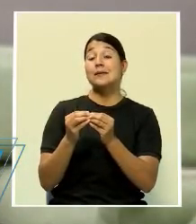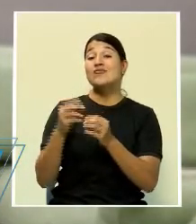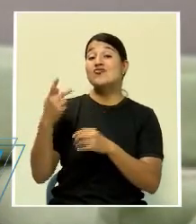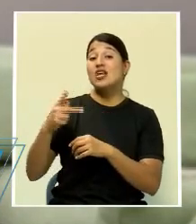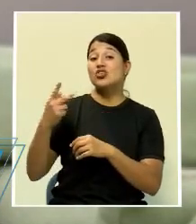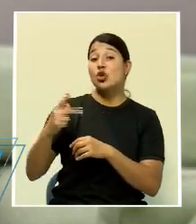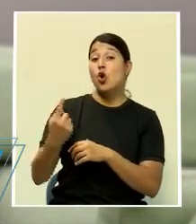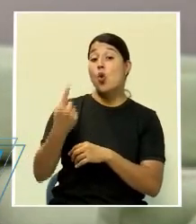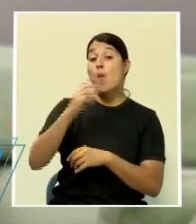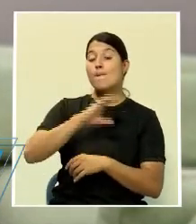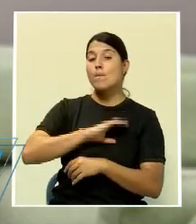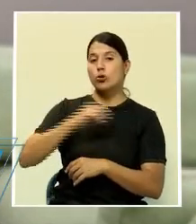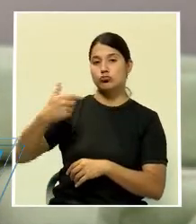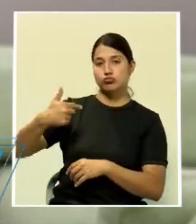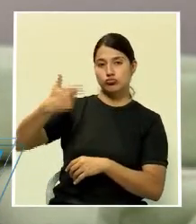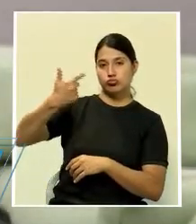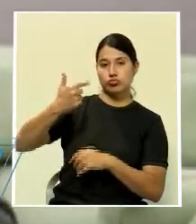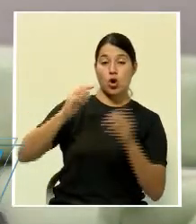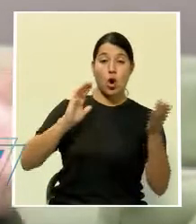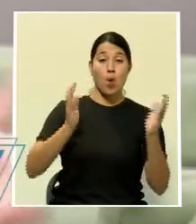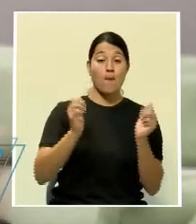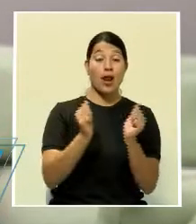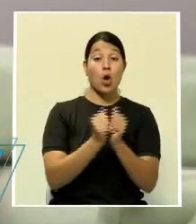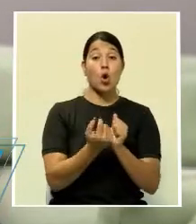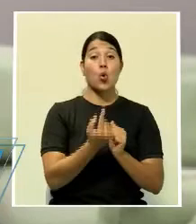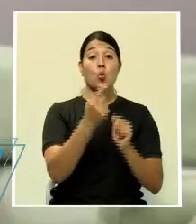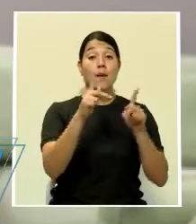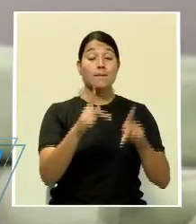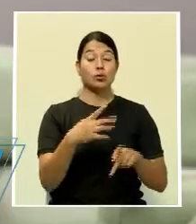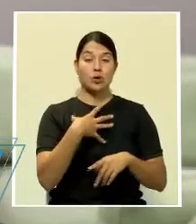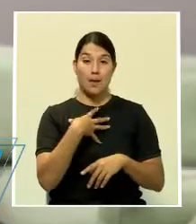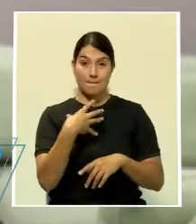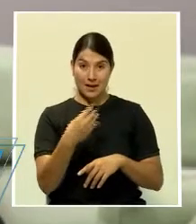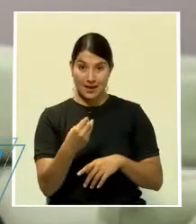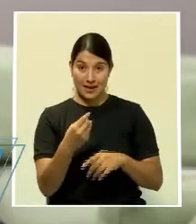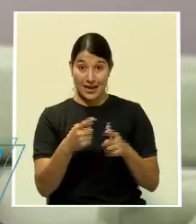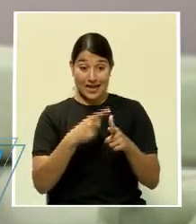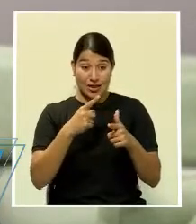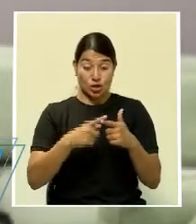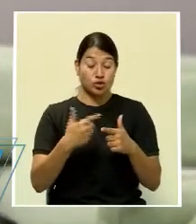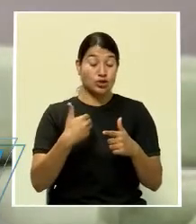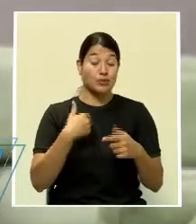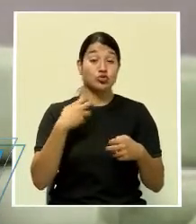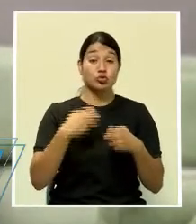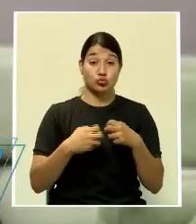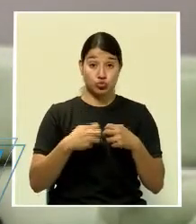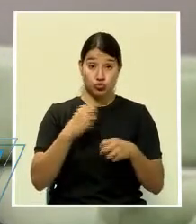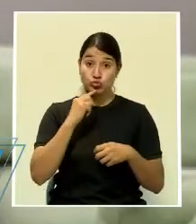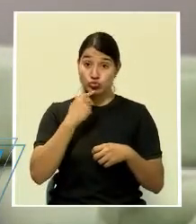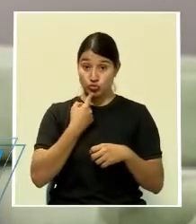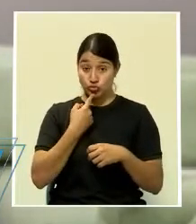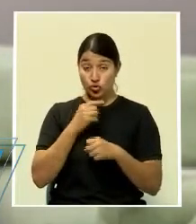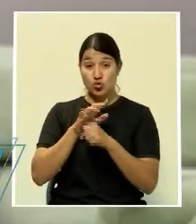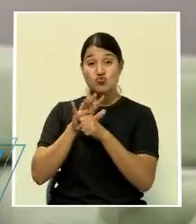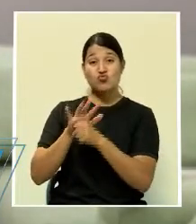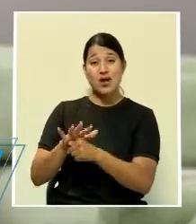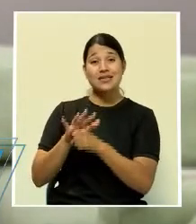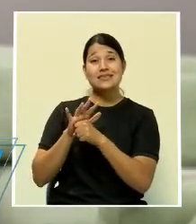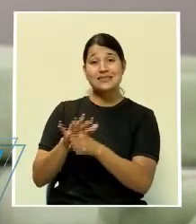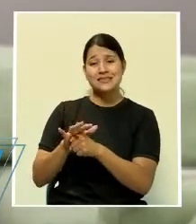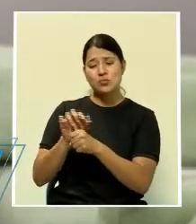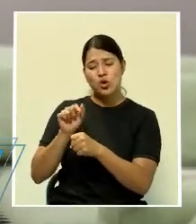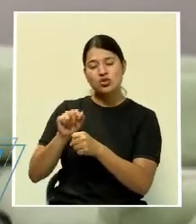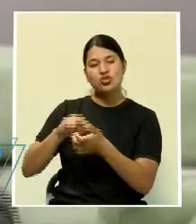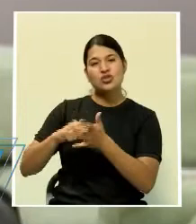policial que una persona blanca. Entonces, tenemos un gran problema. El racismo es el ejercicio de la